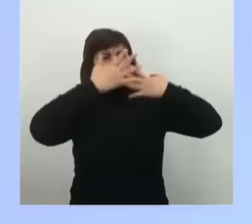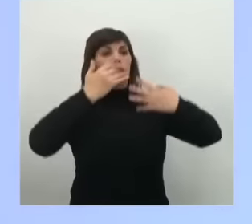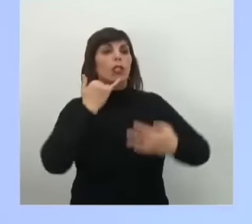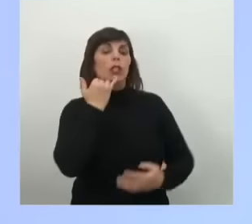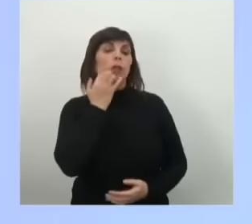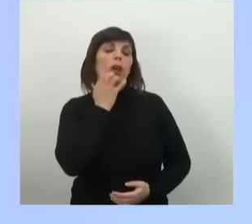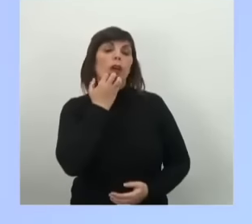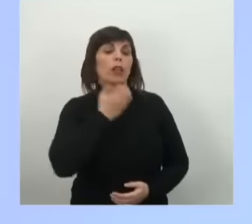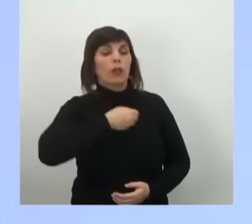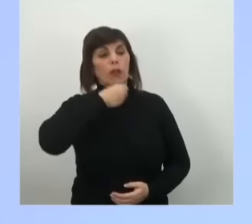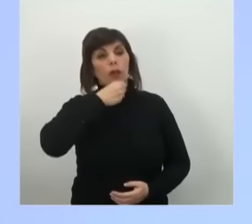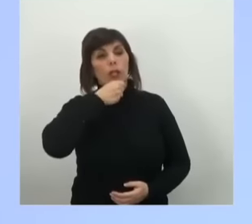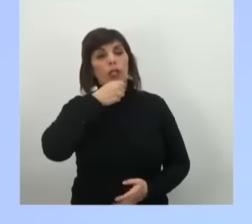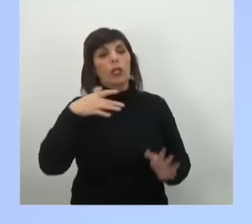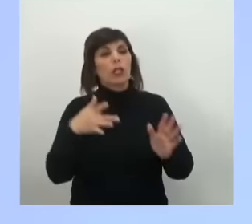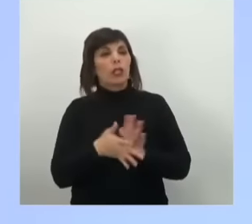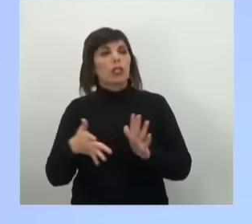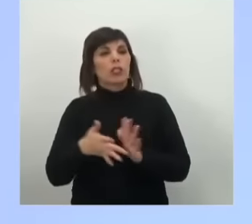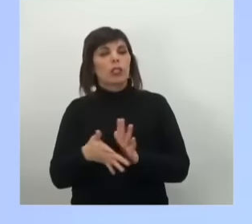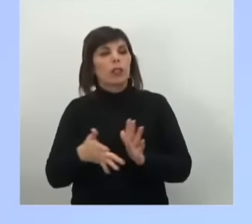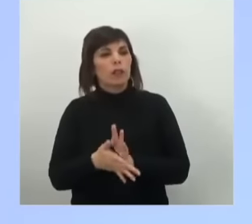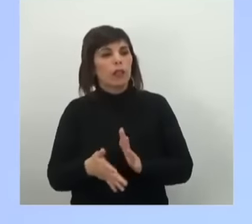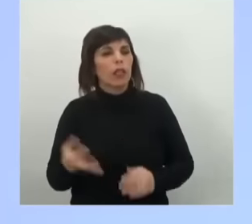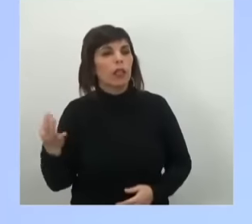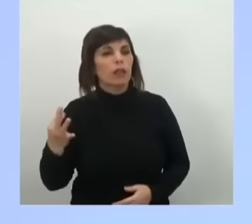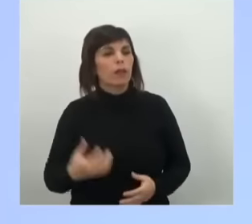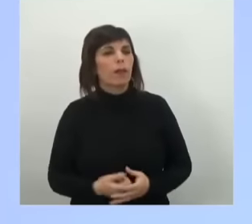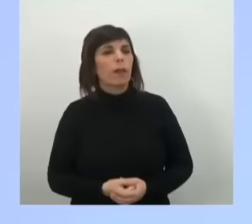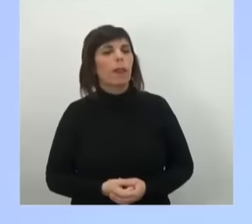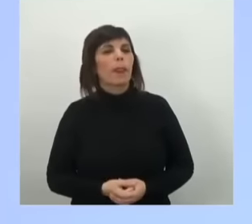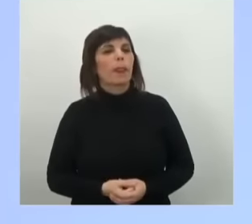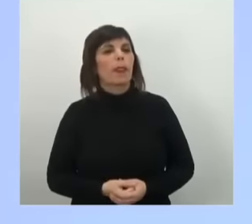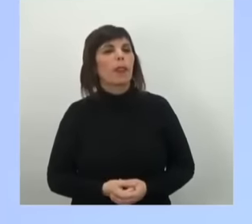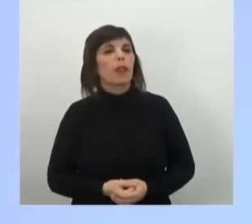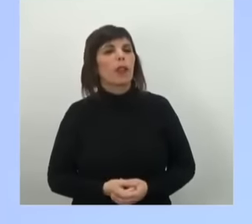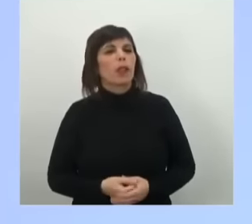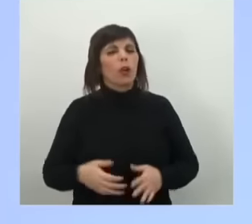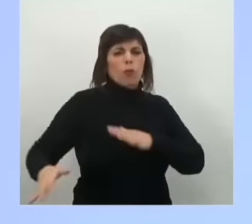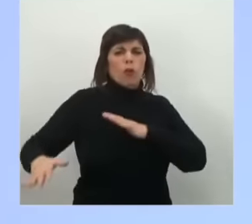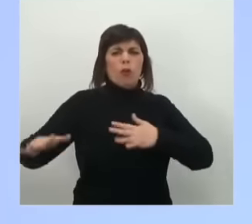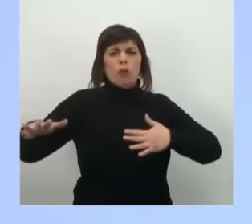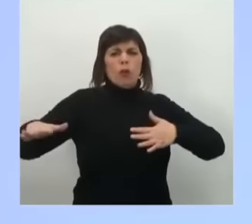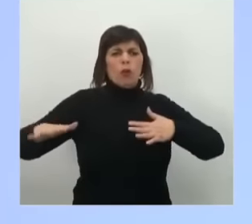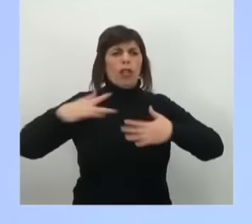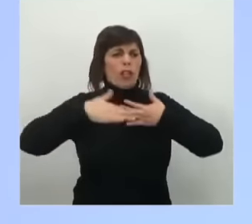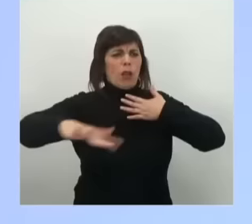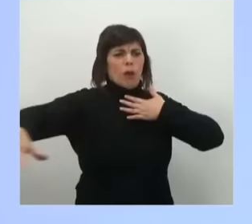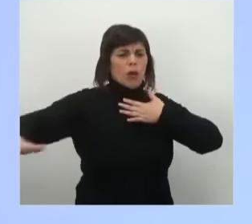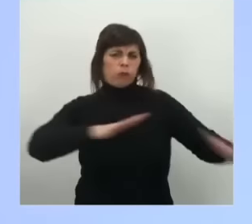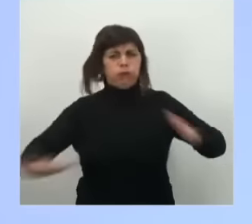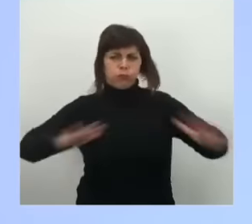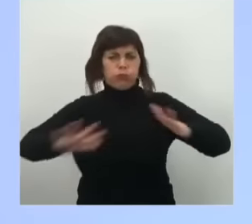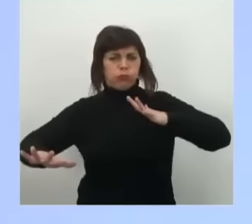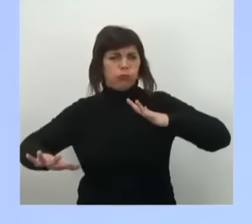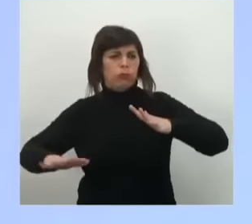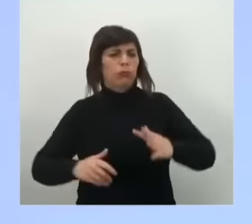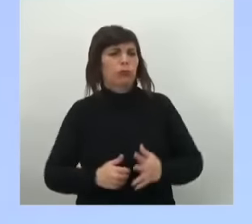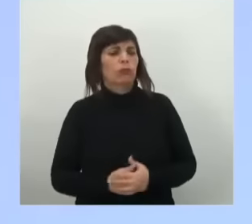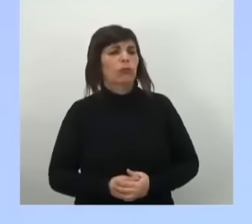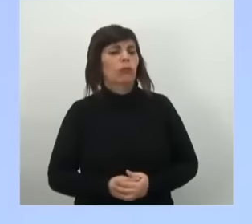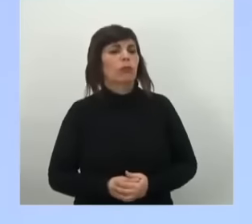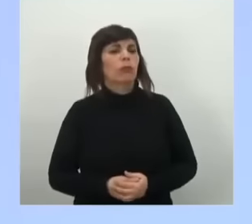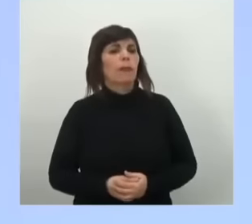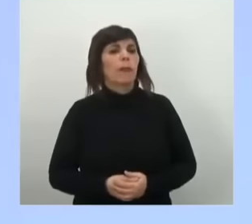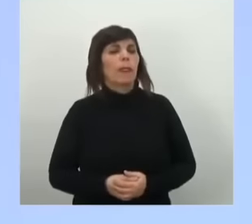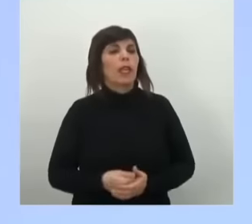griego se llama saismos que significa terremoto Y quiero decirte una cosa